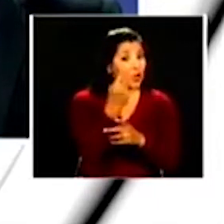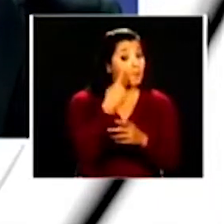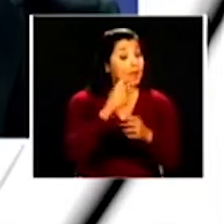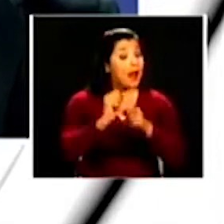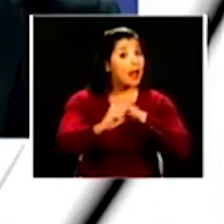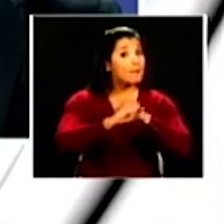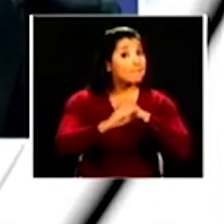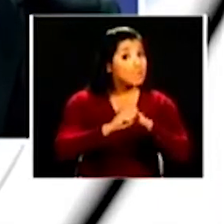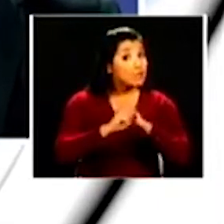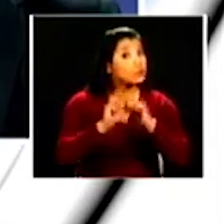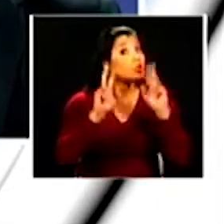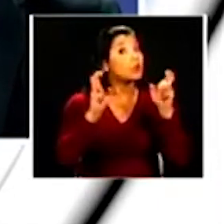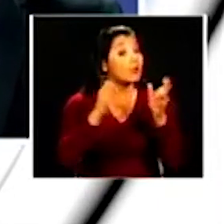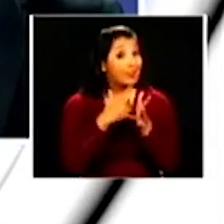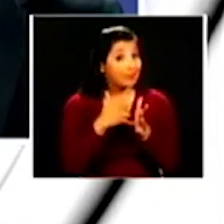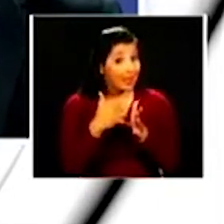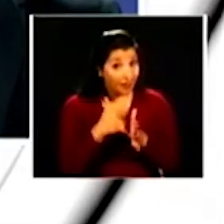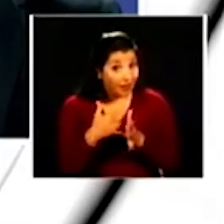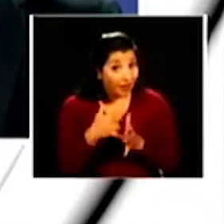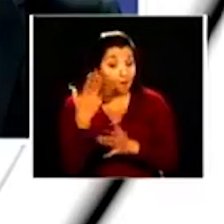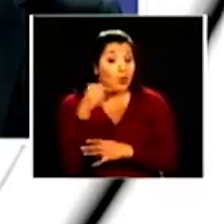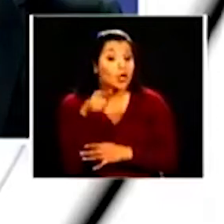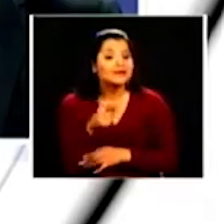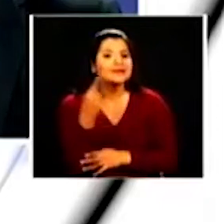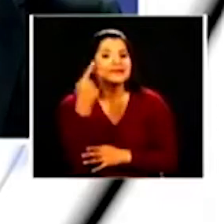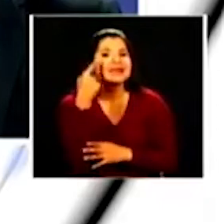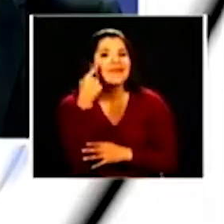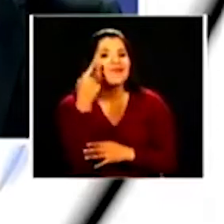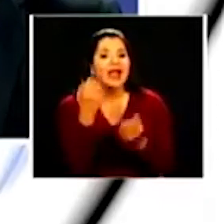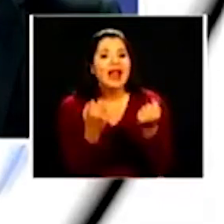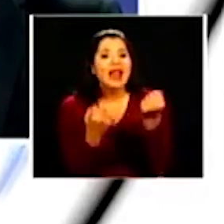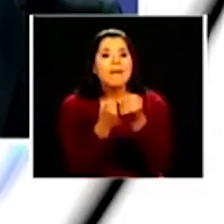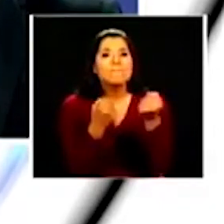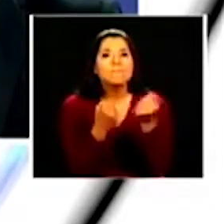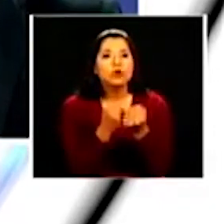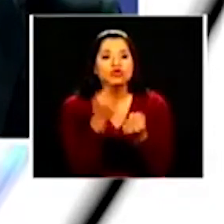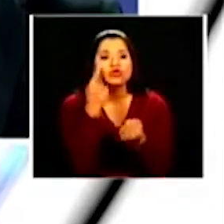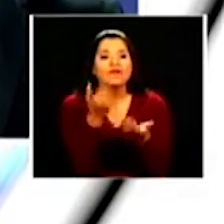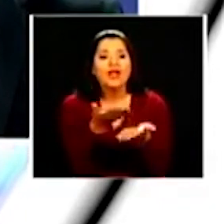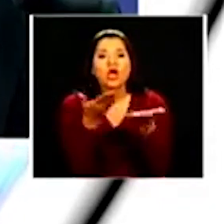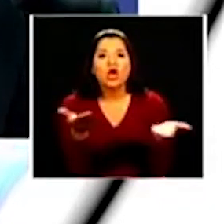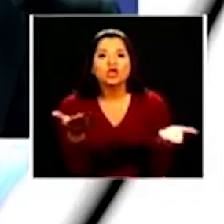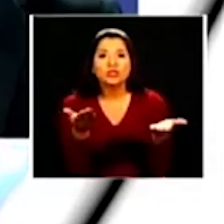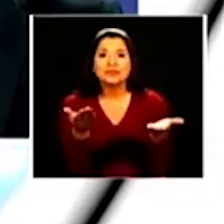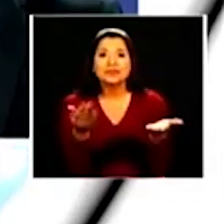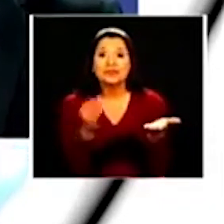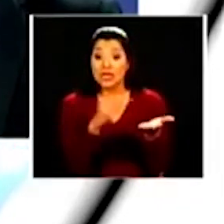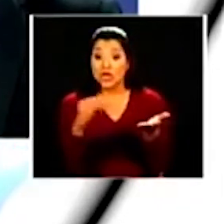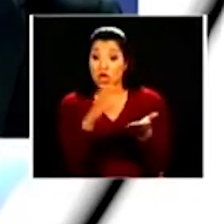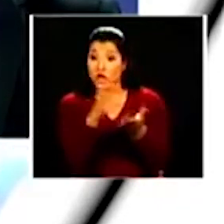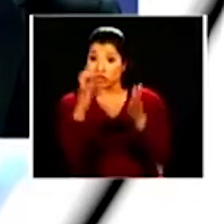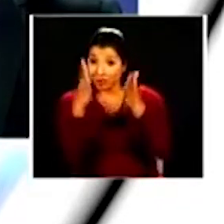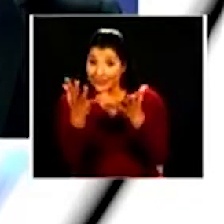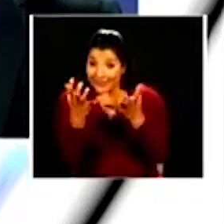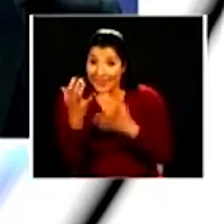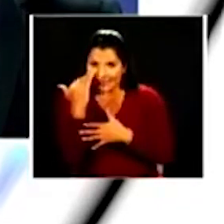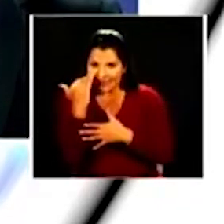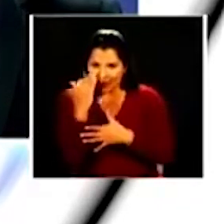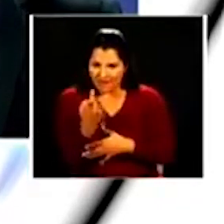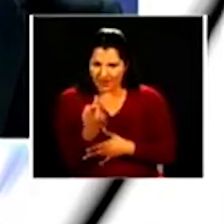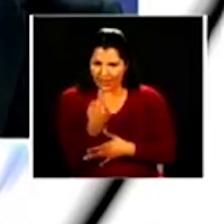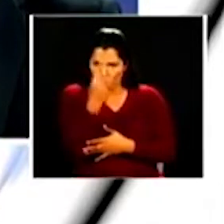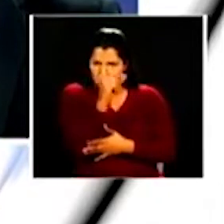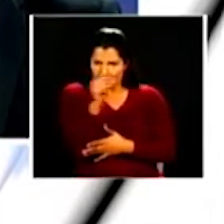porque ahí se ve los apoyos y se ven cosas que los costarricenses quieren saber. Y a una semana de las elecciones es muy importante